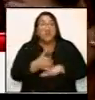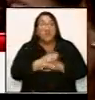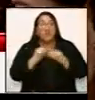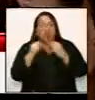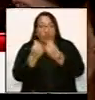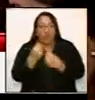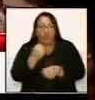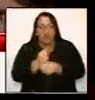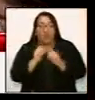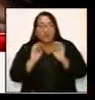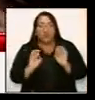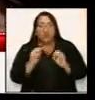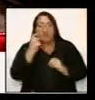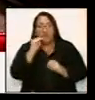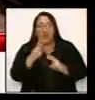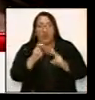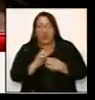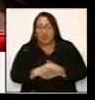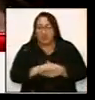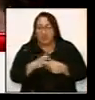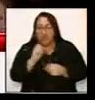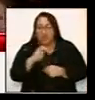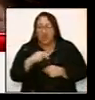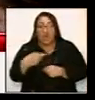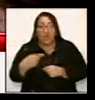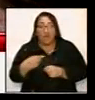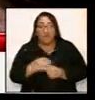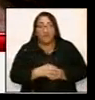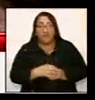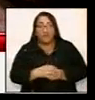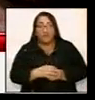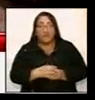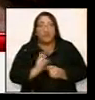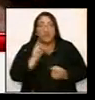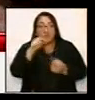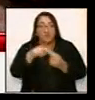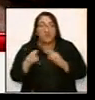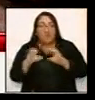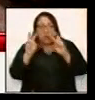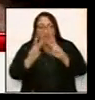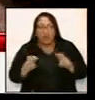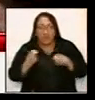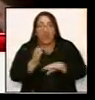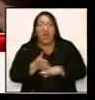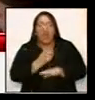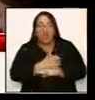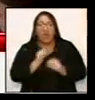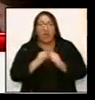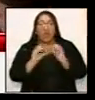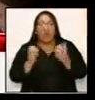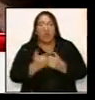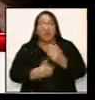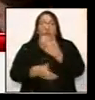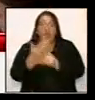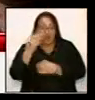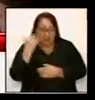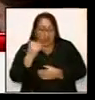de trabajo casualmente para ver el tema de las ONGs. Llegamos a hacer una investigación previa en el Congreso